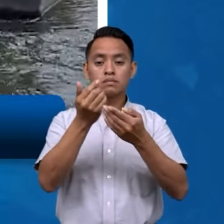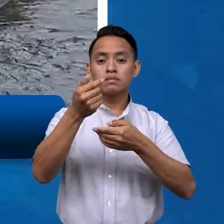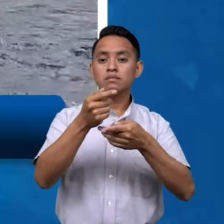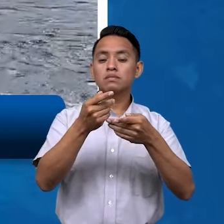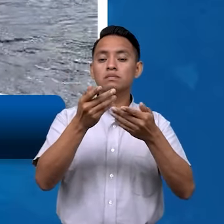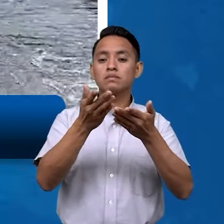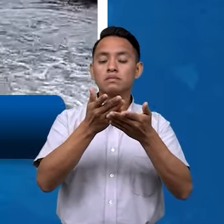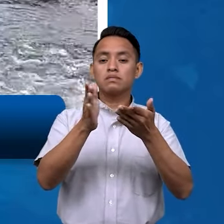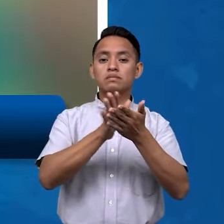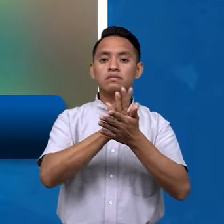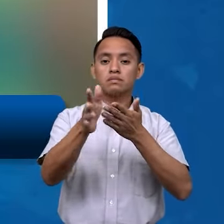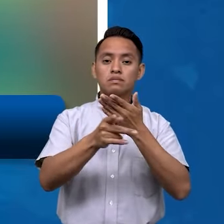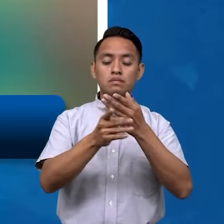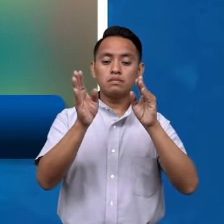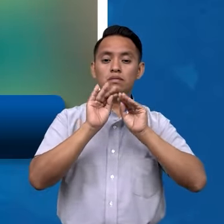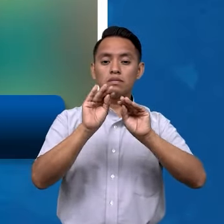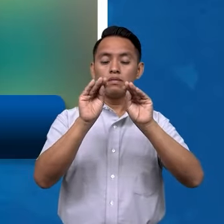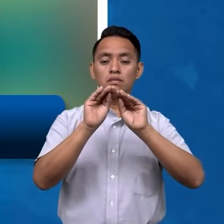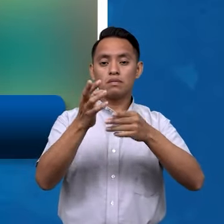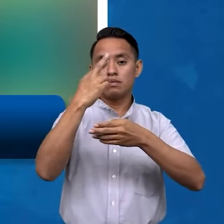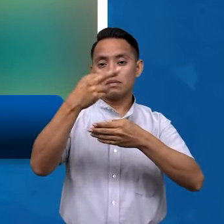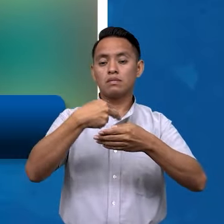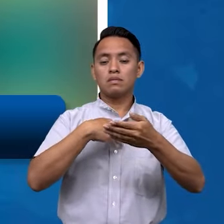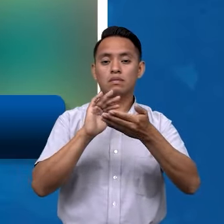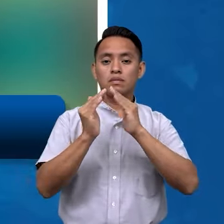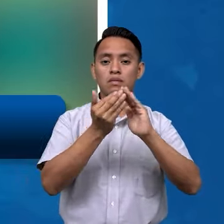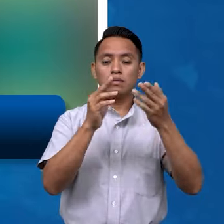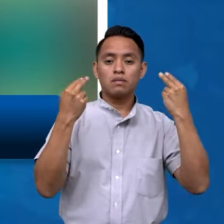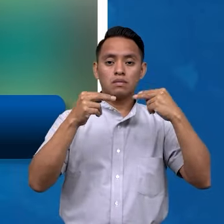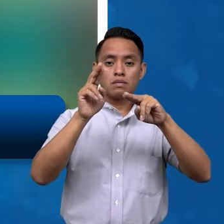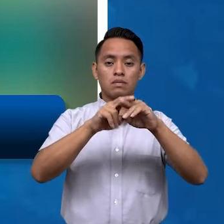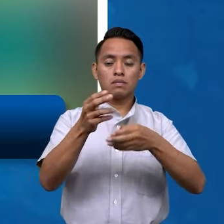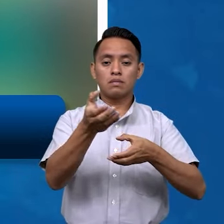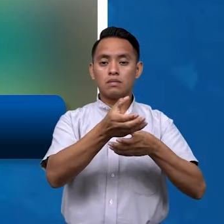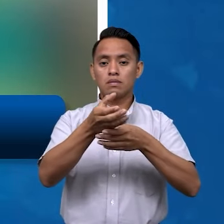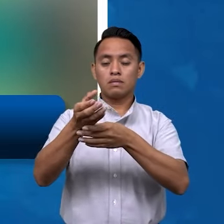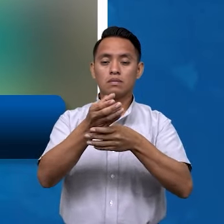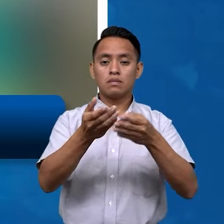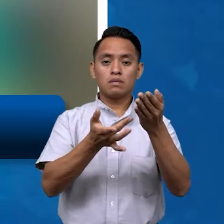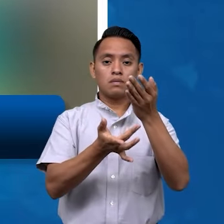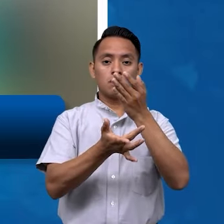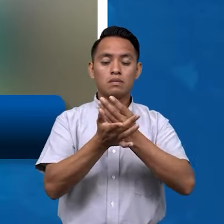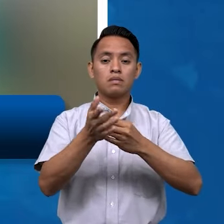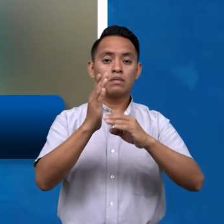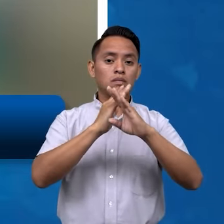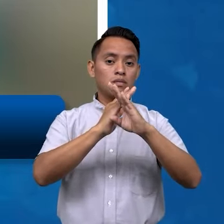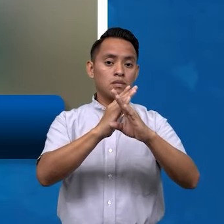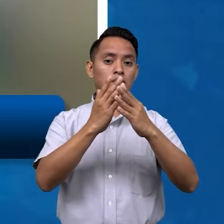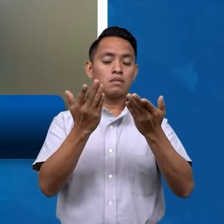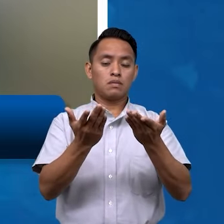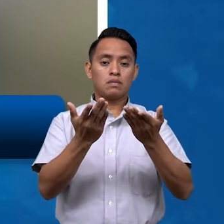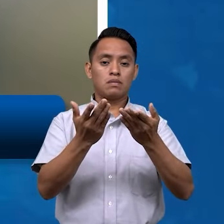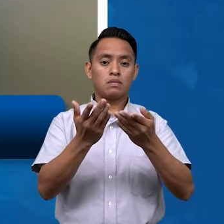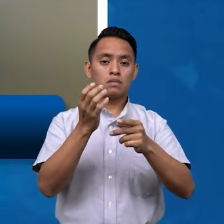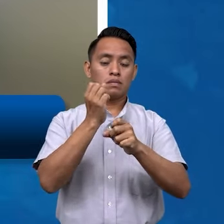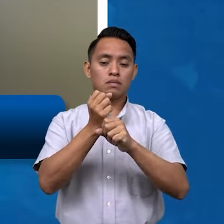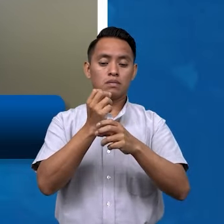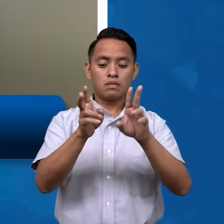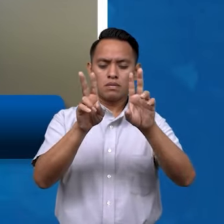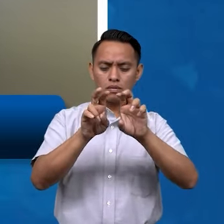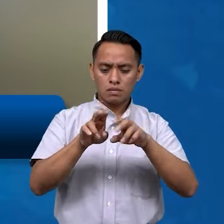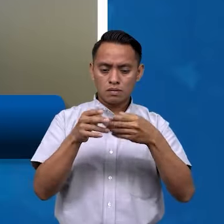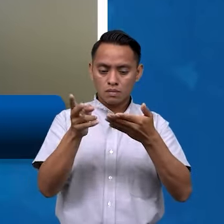del sistema, se capacitó a líderes comunitarios, docentes, bomberos y técnicos de gestión de riesgo, en función de lectura de